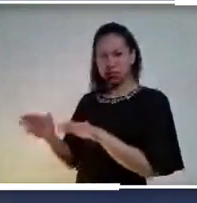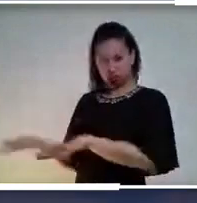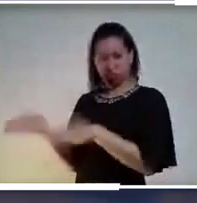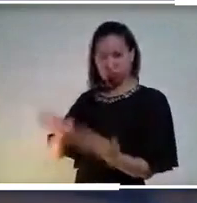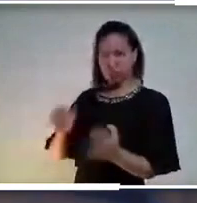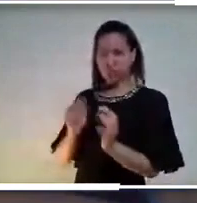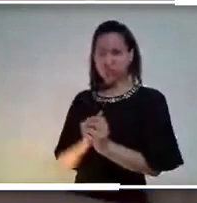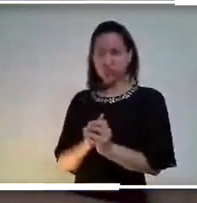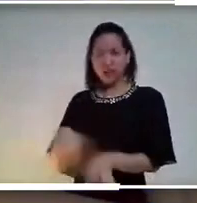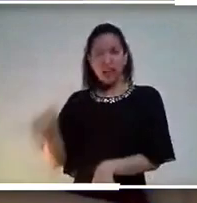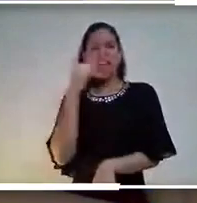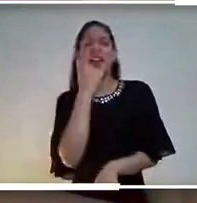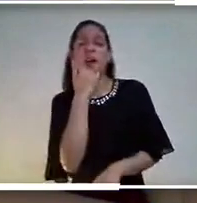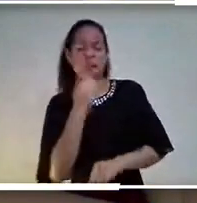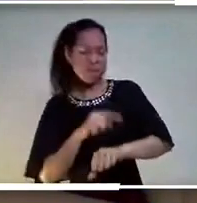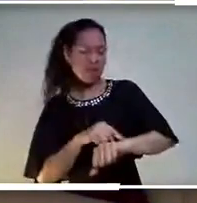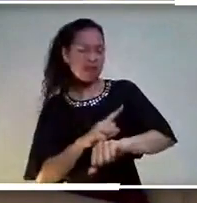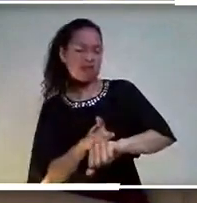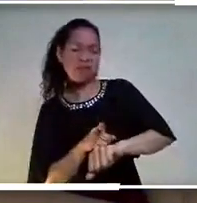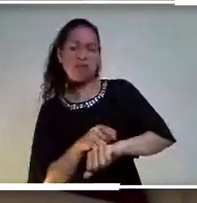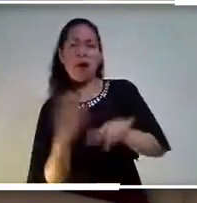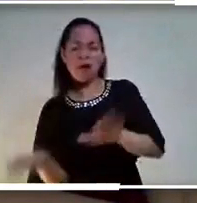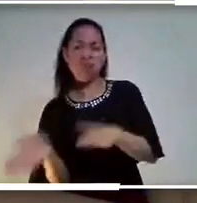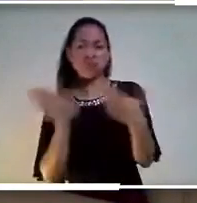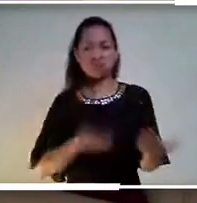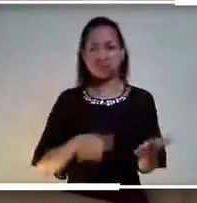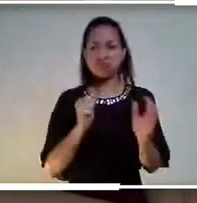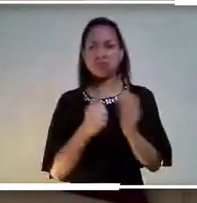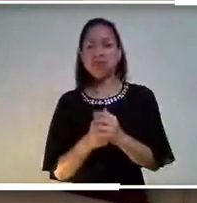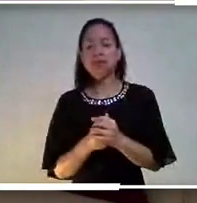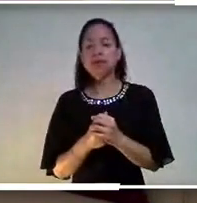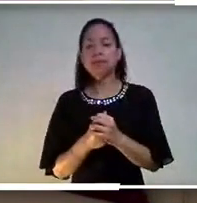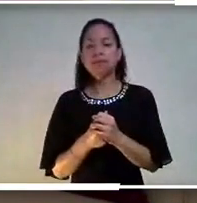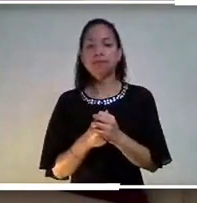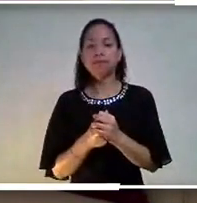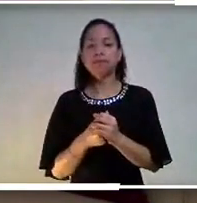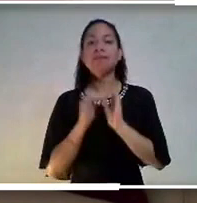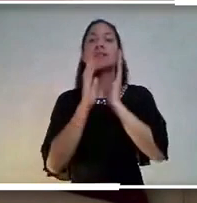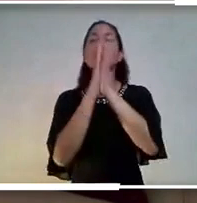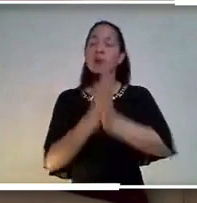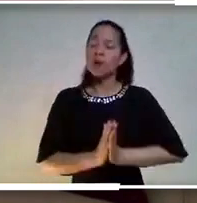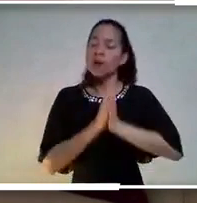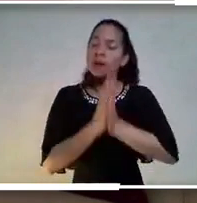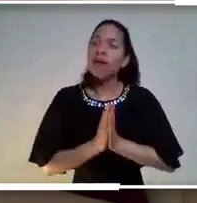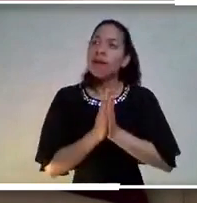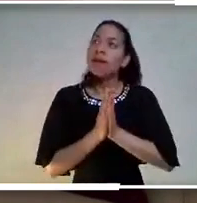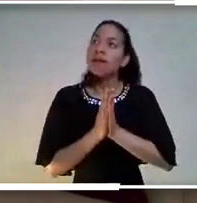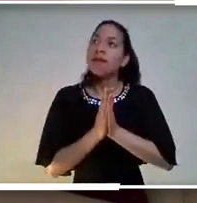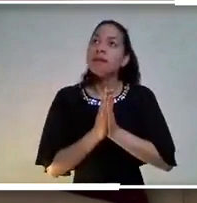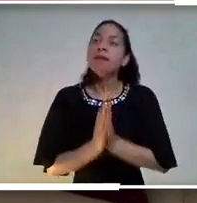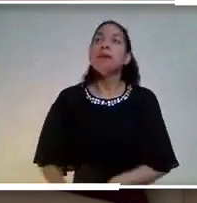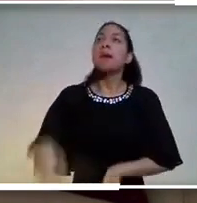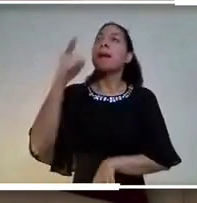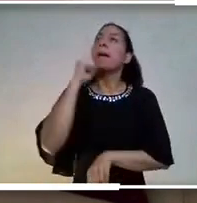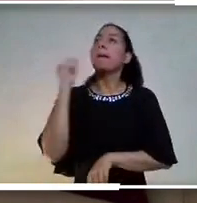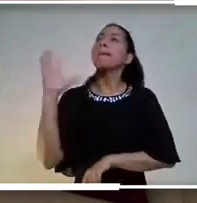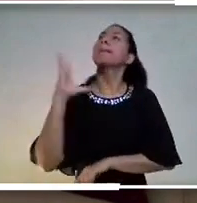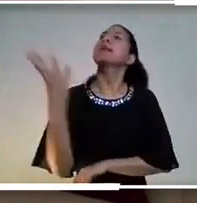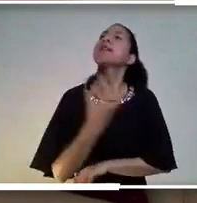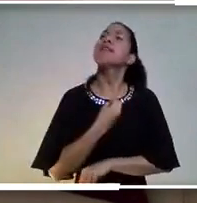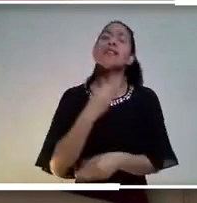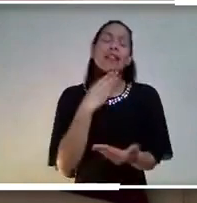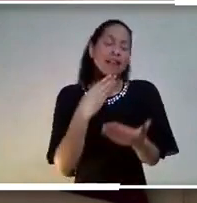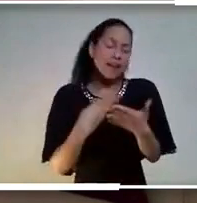oremos padre nuestro que estás en el cielo gracias por darnos la oportunidad de explorar tu santo libro